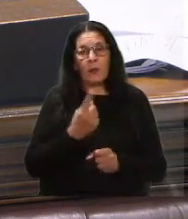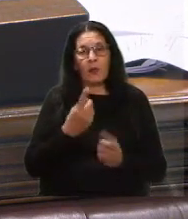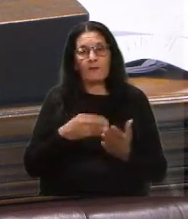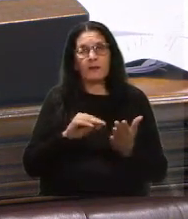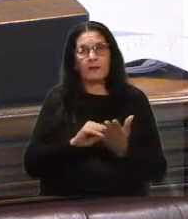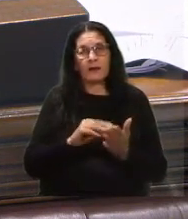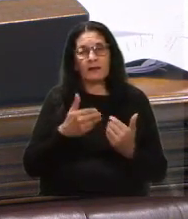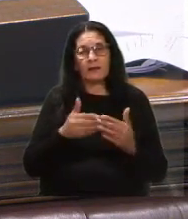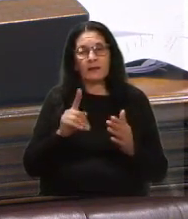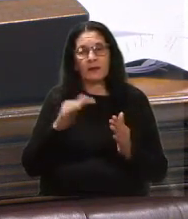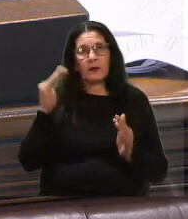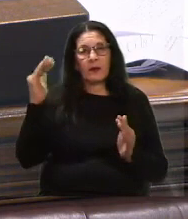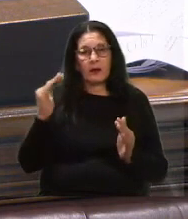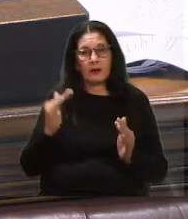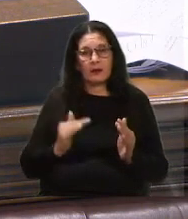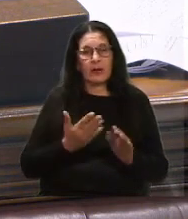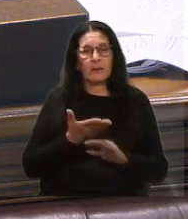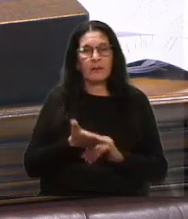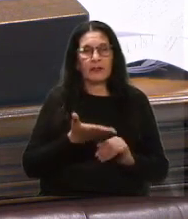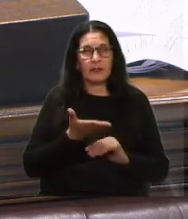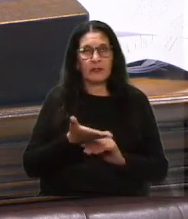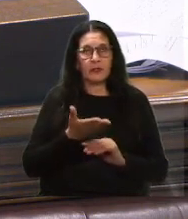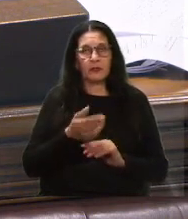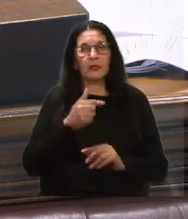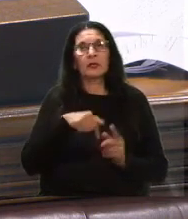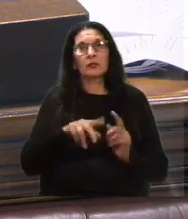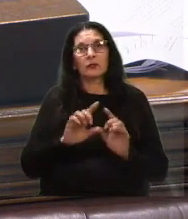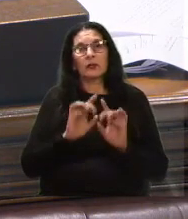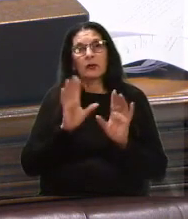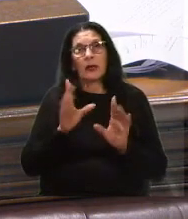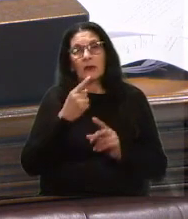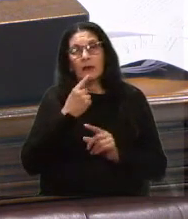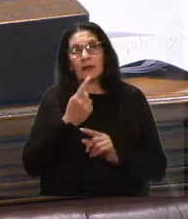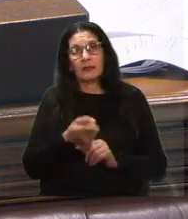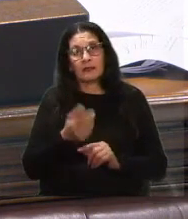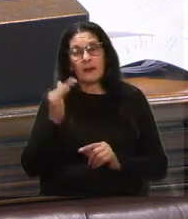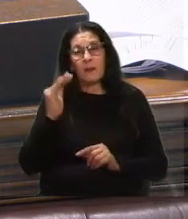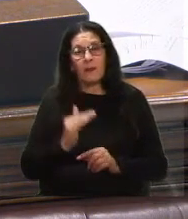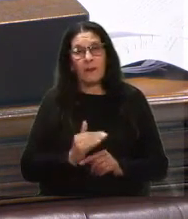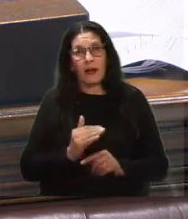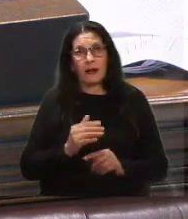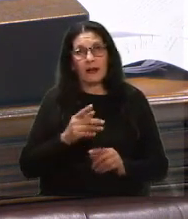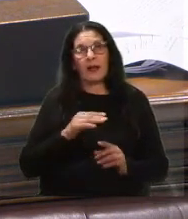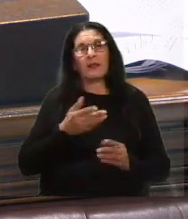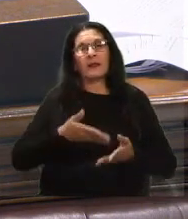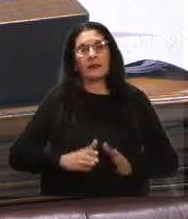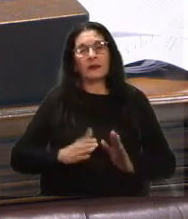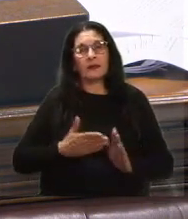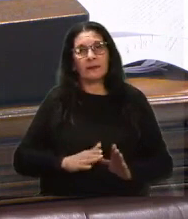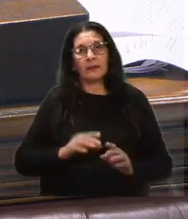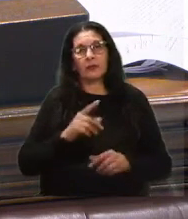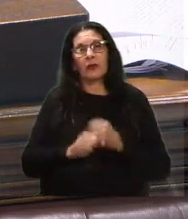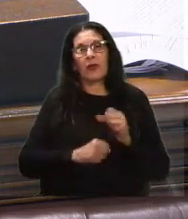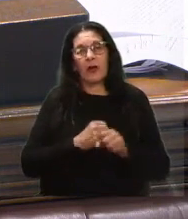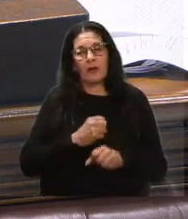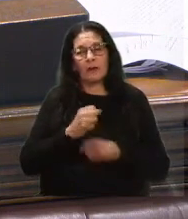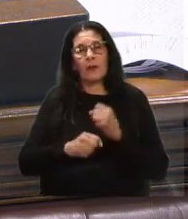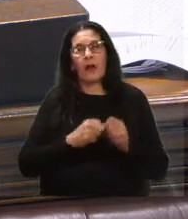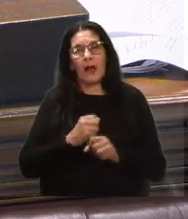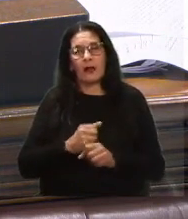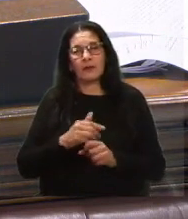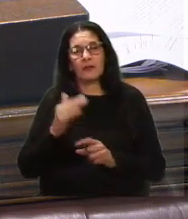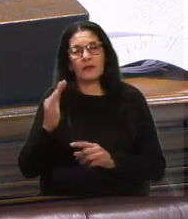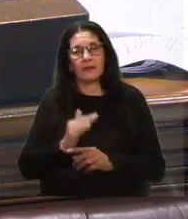una vez más comenzó a bajar la curva de solicitudes lo que claramente refleja la baja en la curva de natalidad que año a año